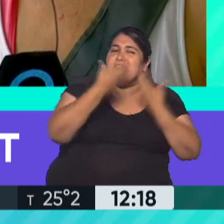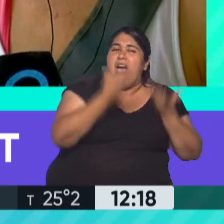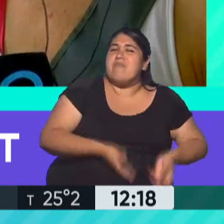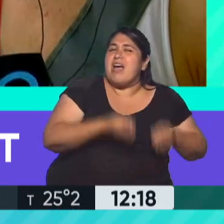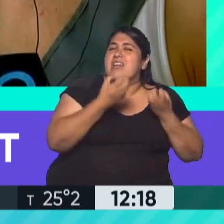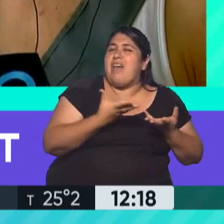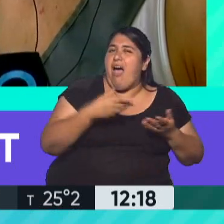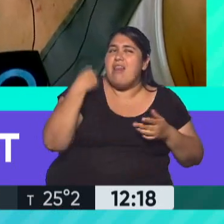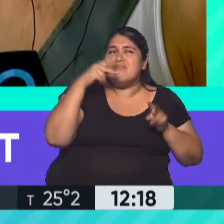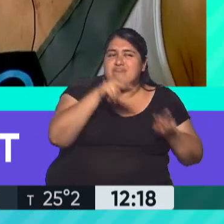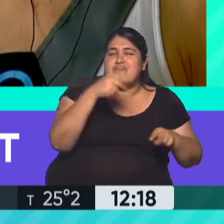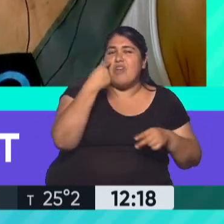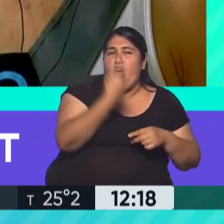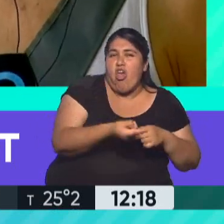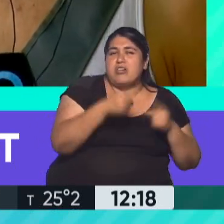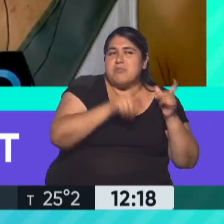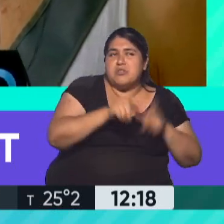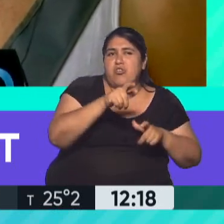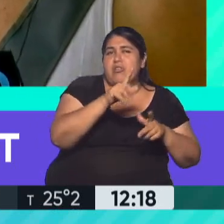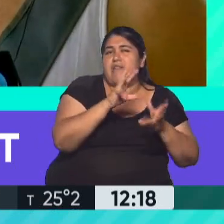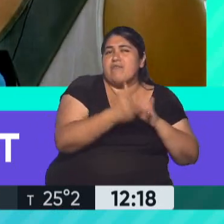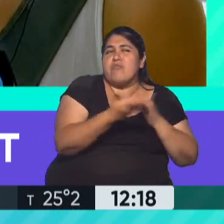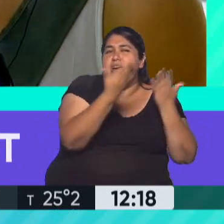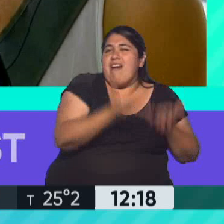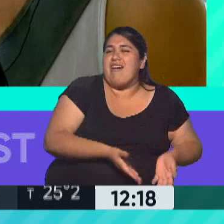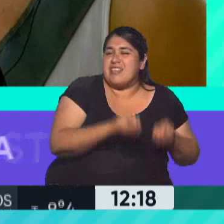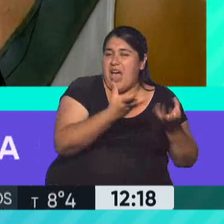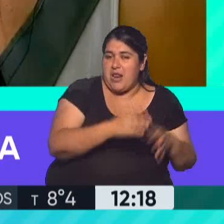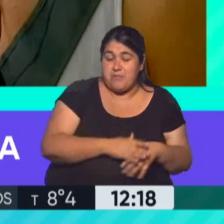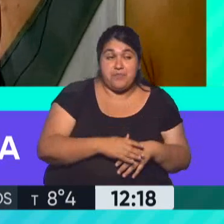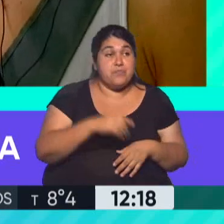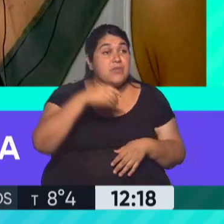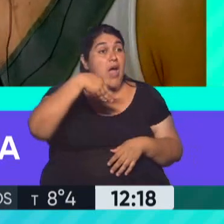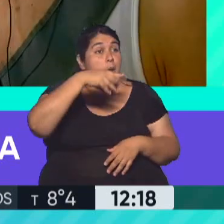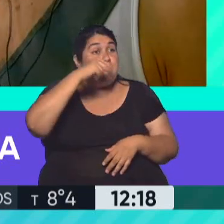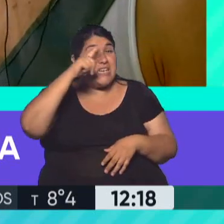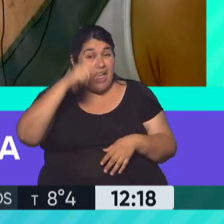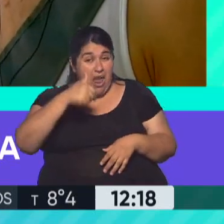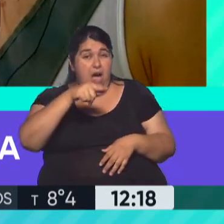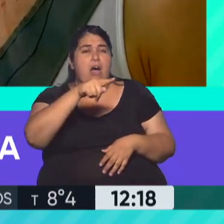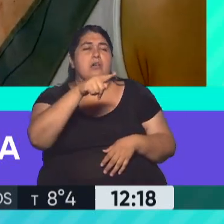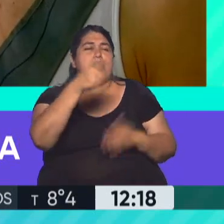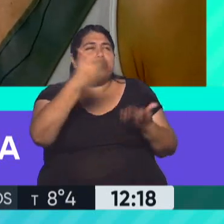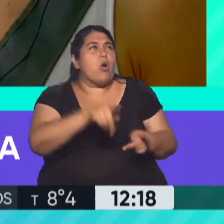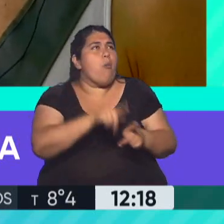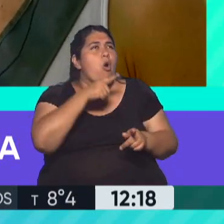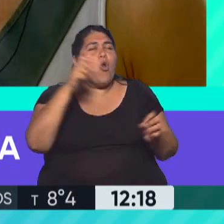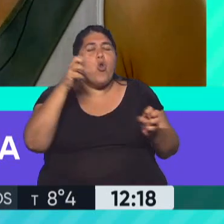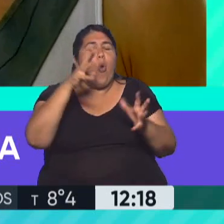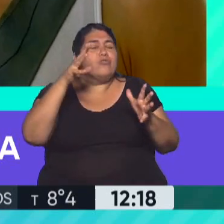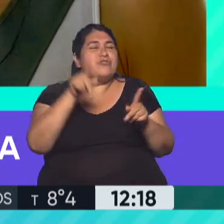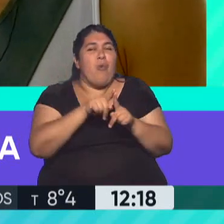perdió la gente, la ciudad, la humanidad con una persona así? Marcela era un ser de luz, es un ser de